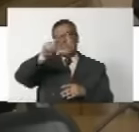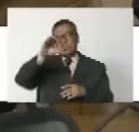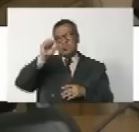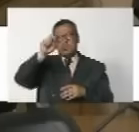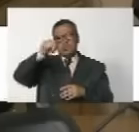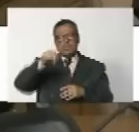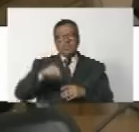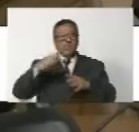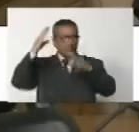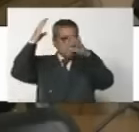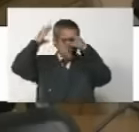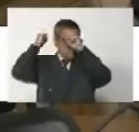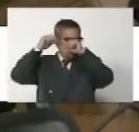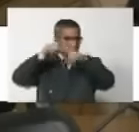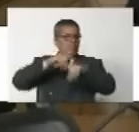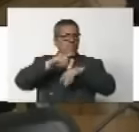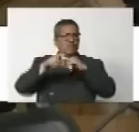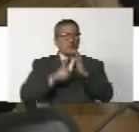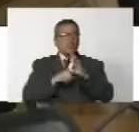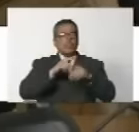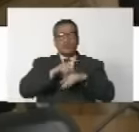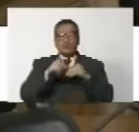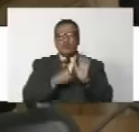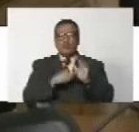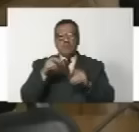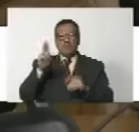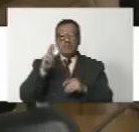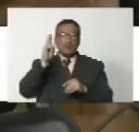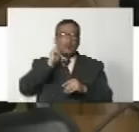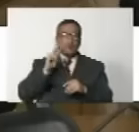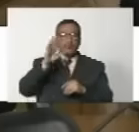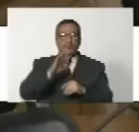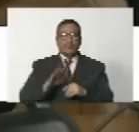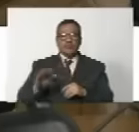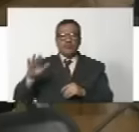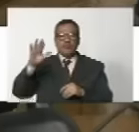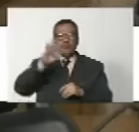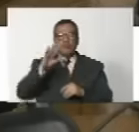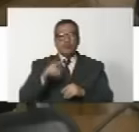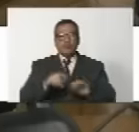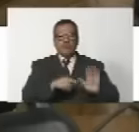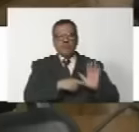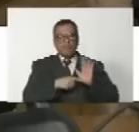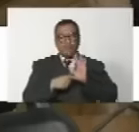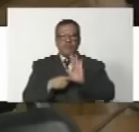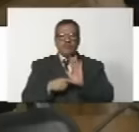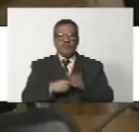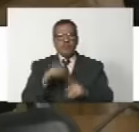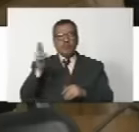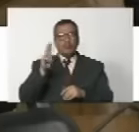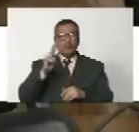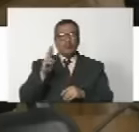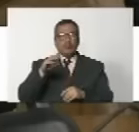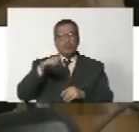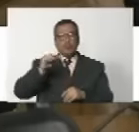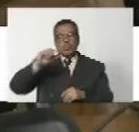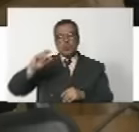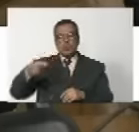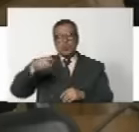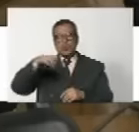Pic como embajadora extraordinaria y plenipotenciaria de la República Bolivariana de Venezuela ante la República de